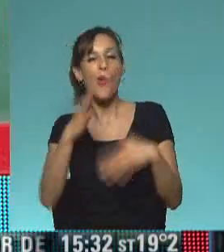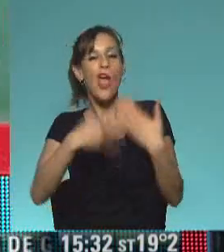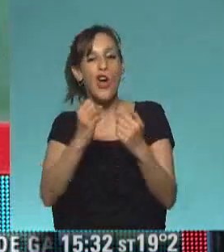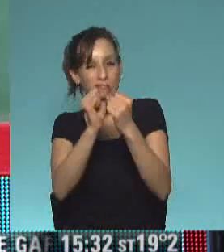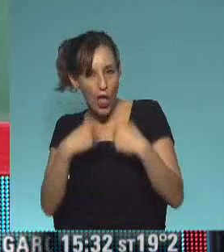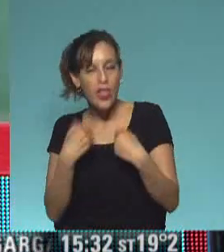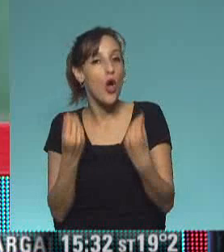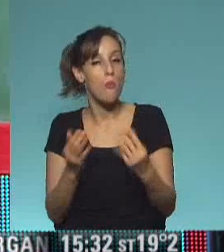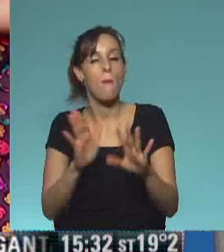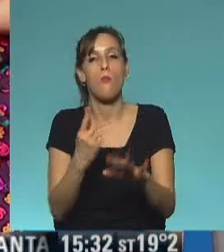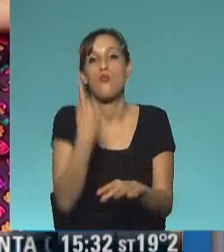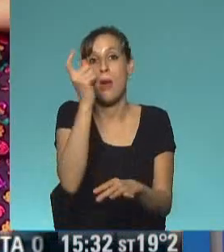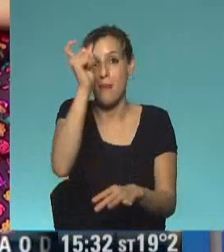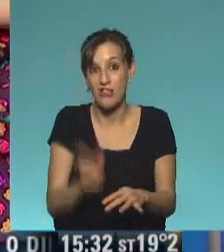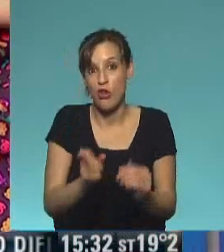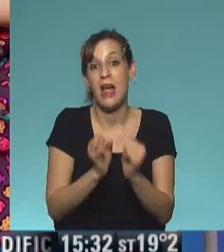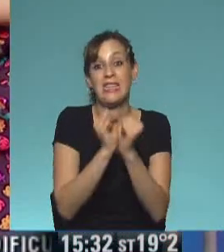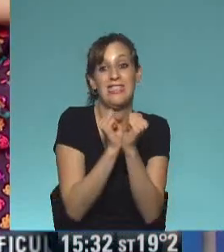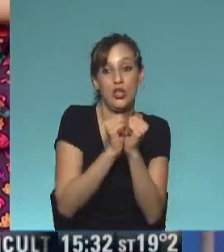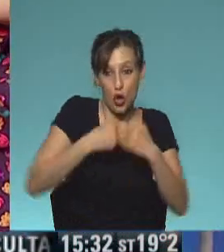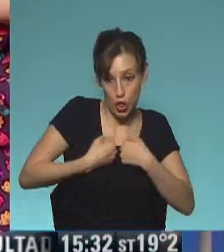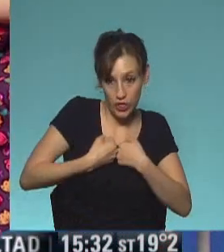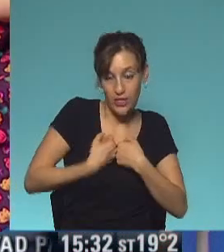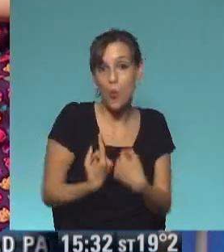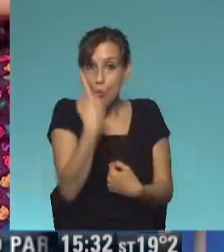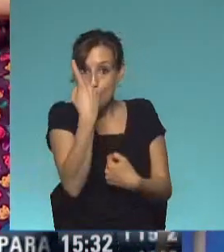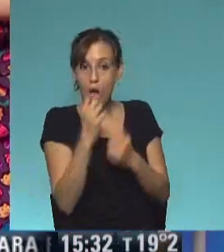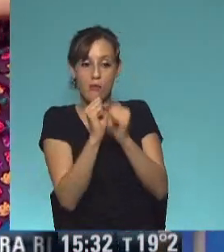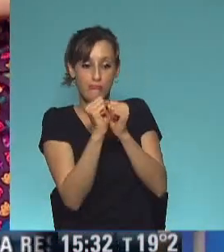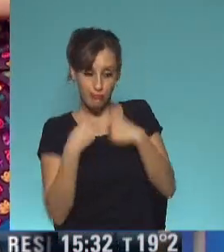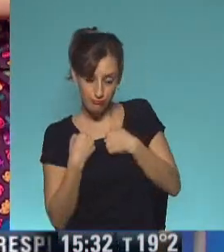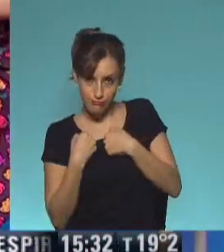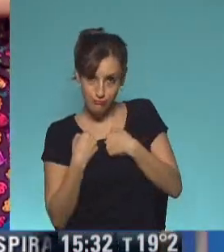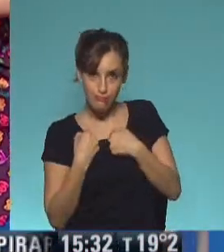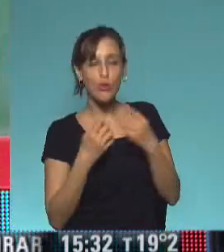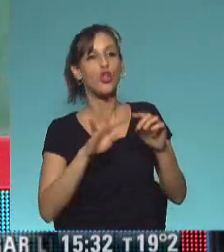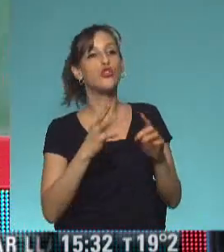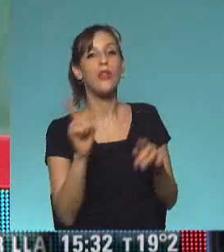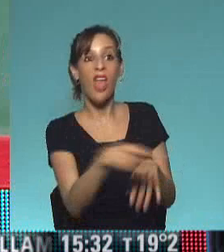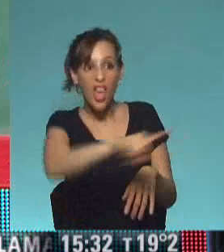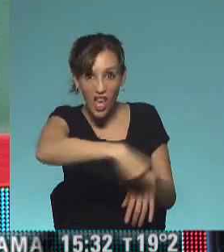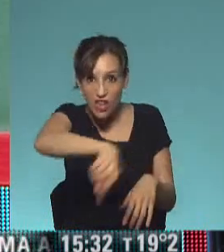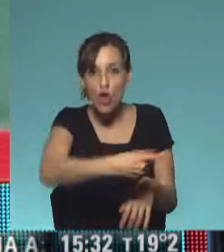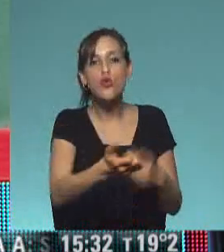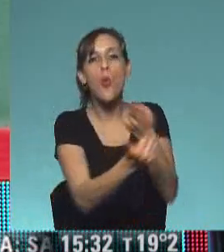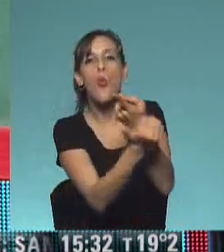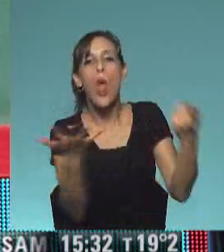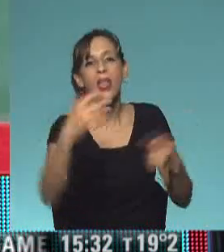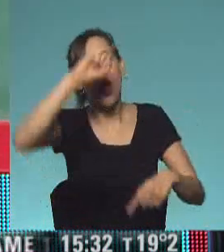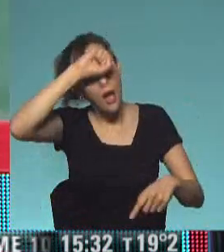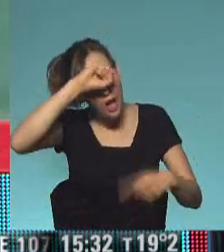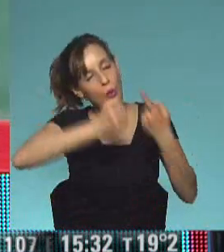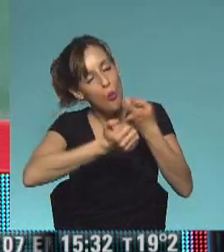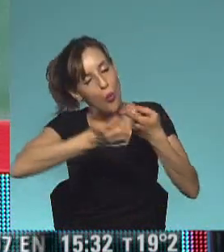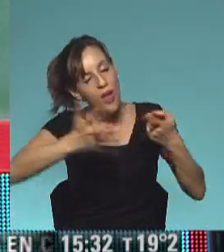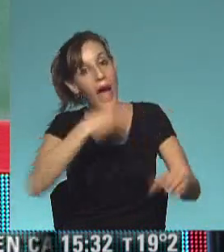uno. Sí. ¿Sí? Todos contamos, todos los demás contamos. Ah. Cuando llegamos, acá dice hasta 100 que cuentan en Inglaterra, un montón. Bueno, cuando llegan